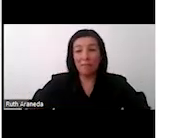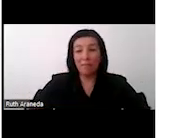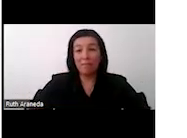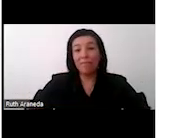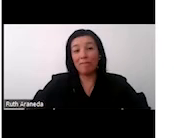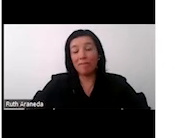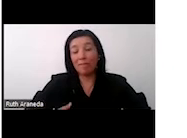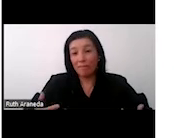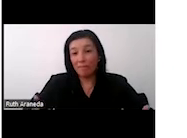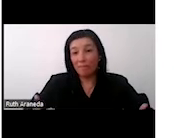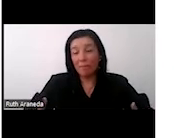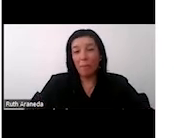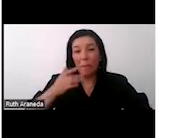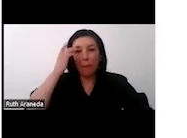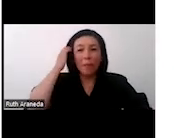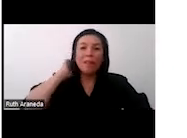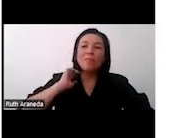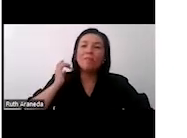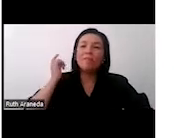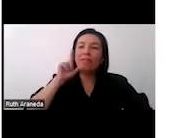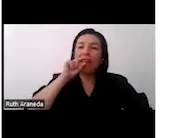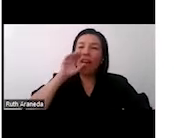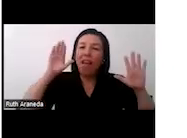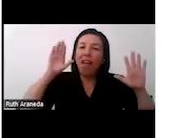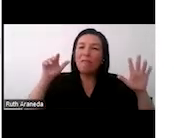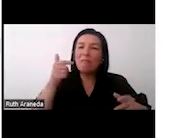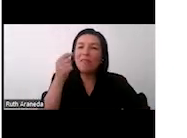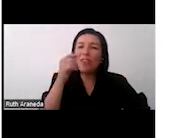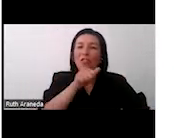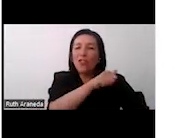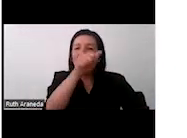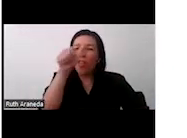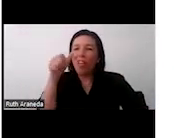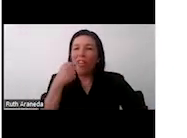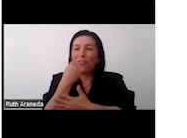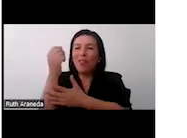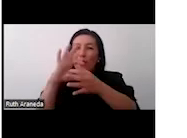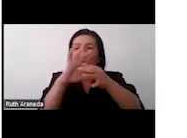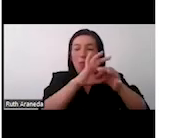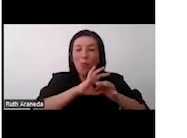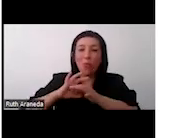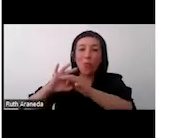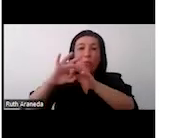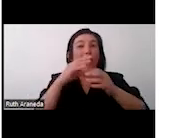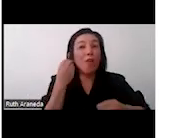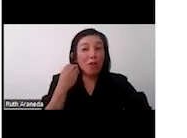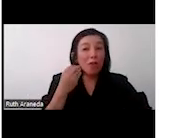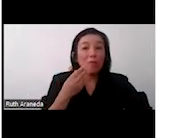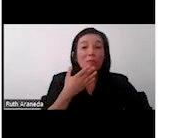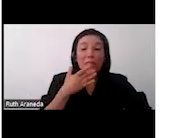realidad son un punto de unión de muchas personas, y esto es súper bueno porque se da esta